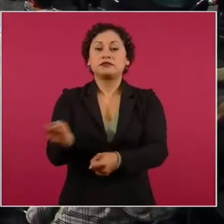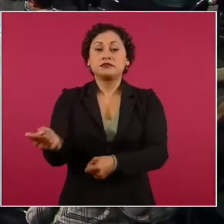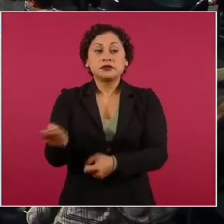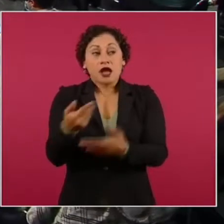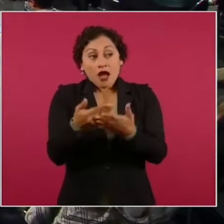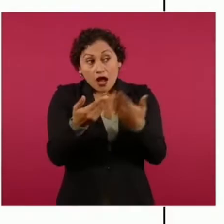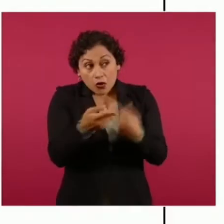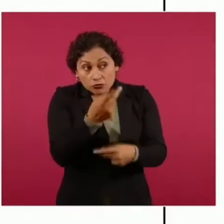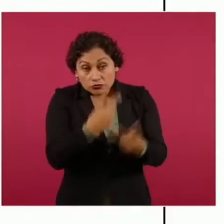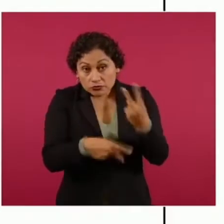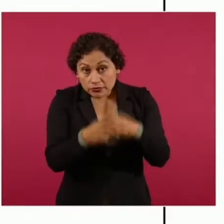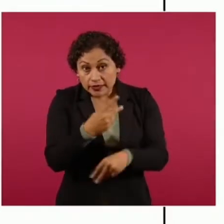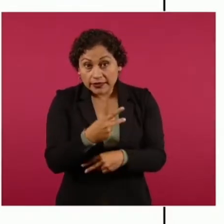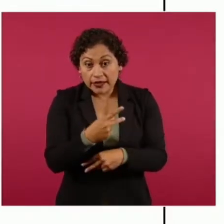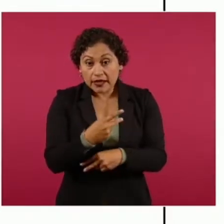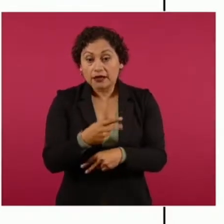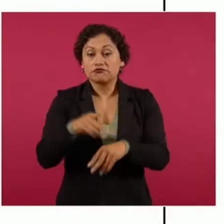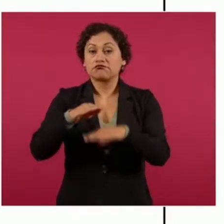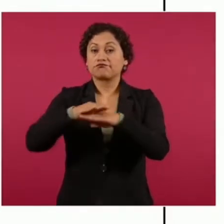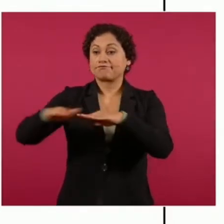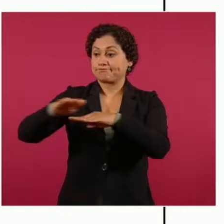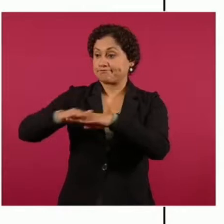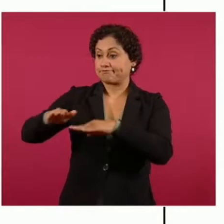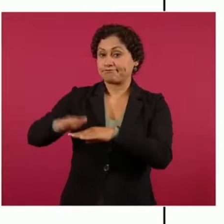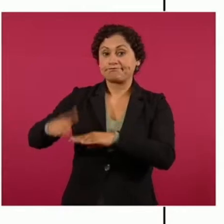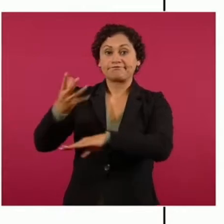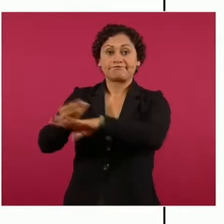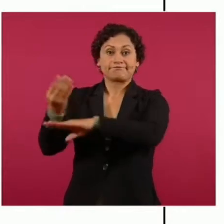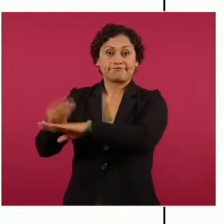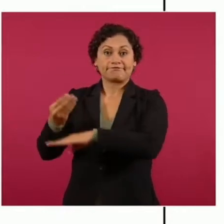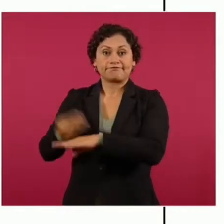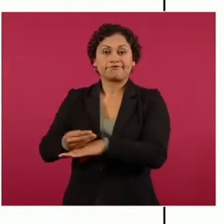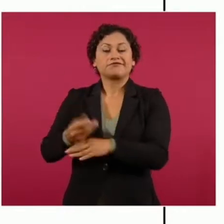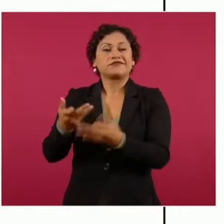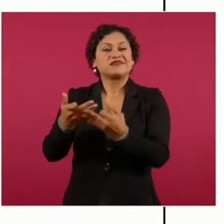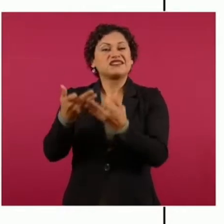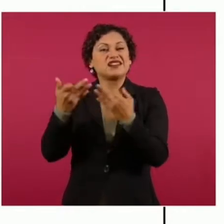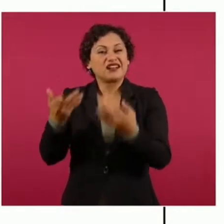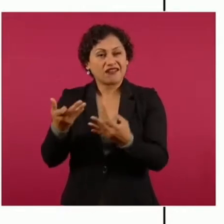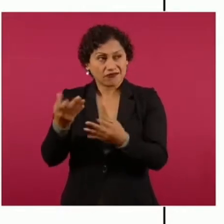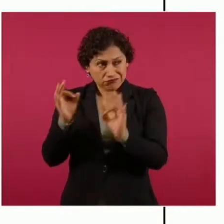le taparon ahí con tierra.